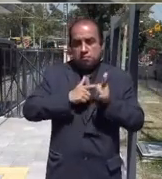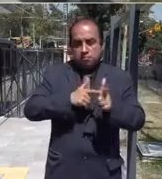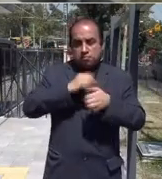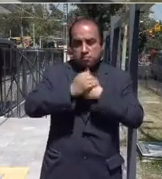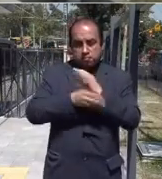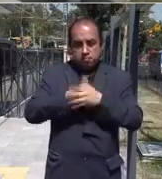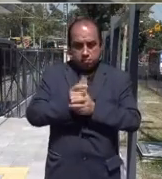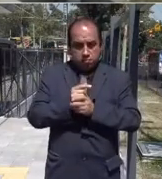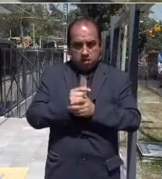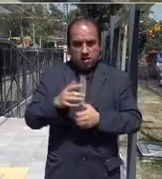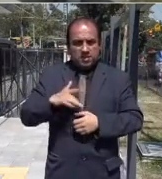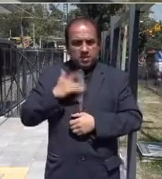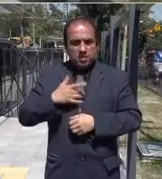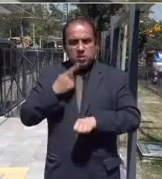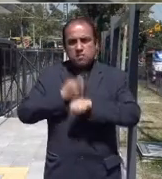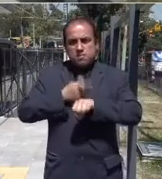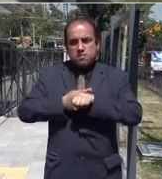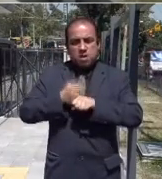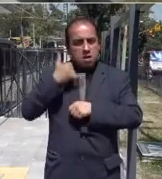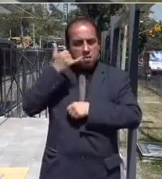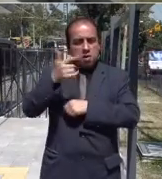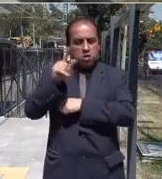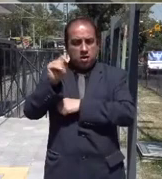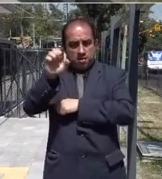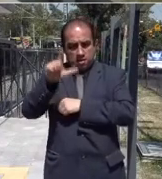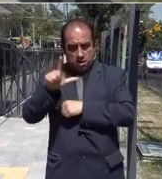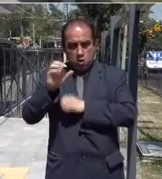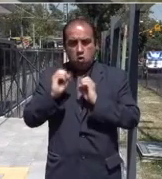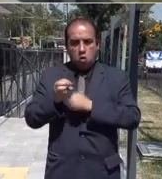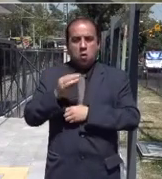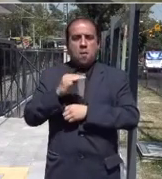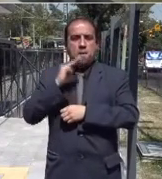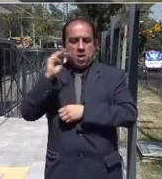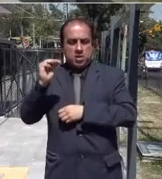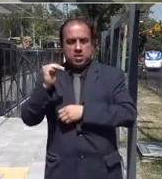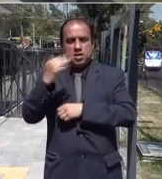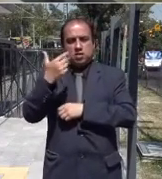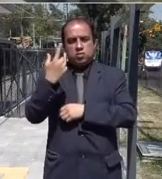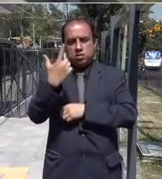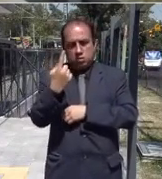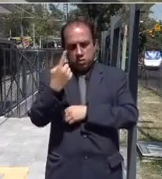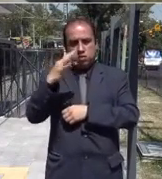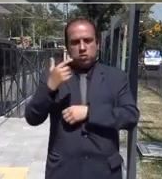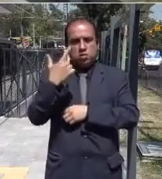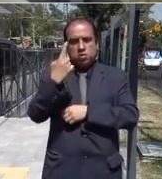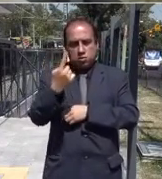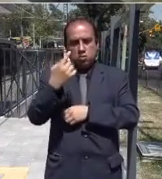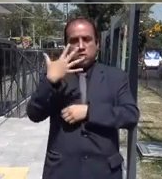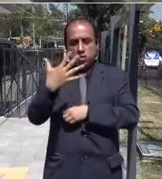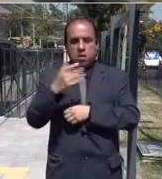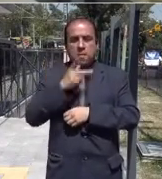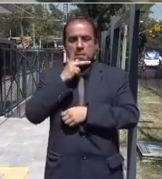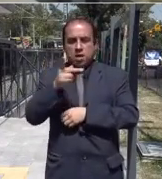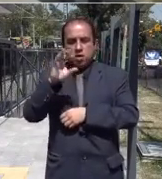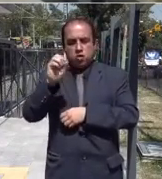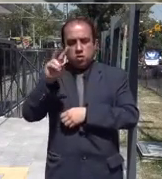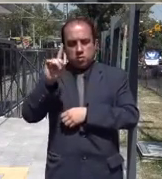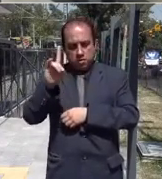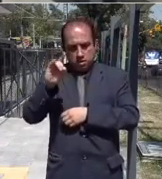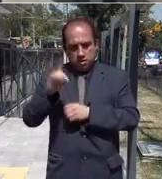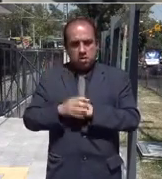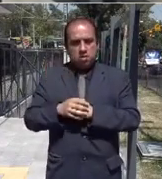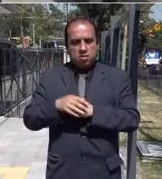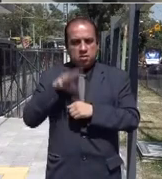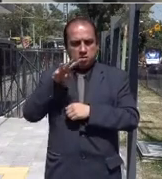llama a Locatel o envía un mensaje SMS al 51515 con la palabra COVID-19. Recuerda,